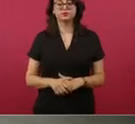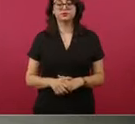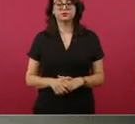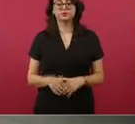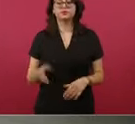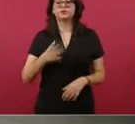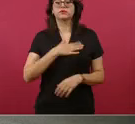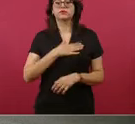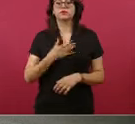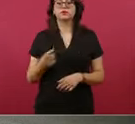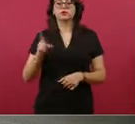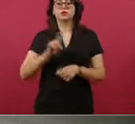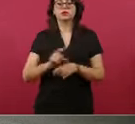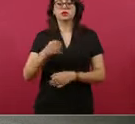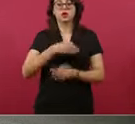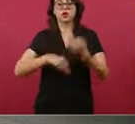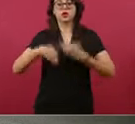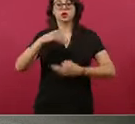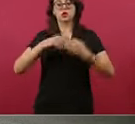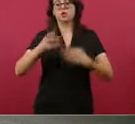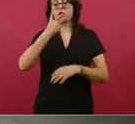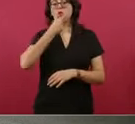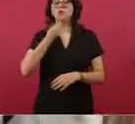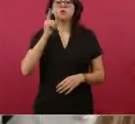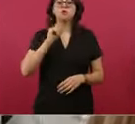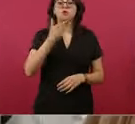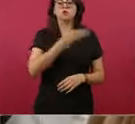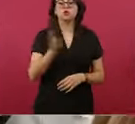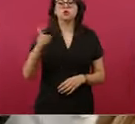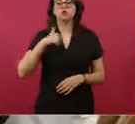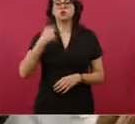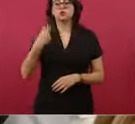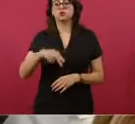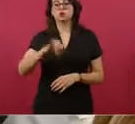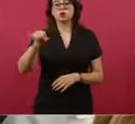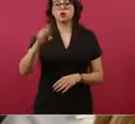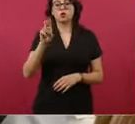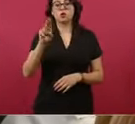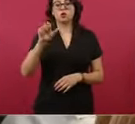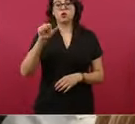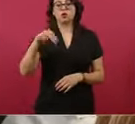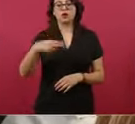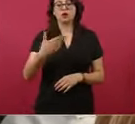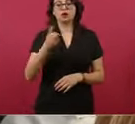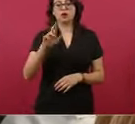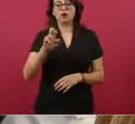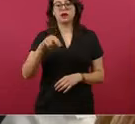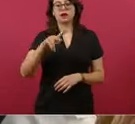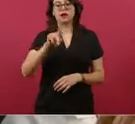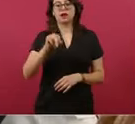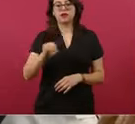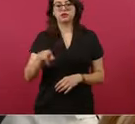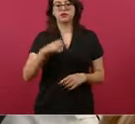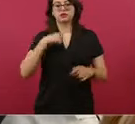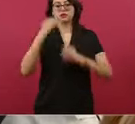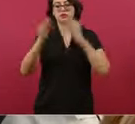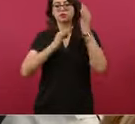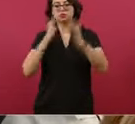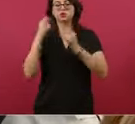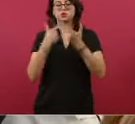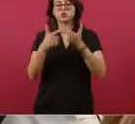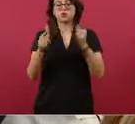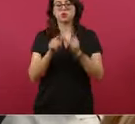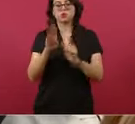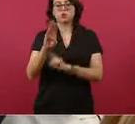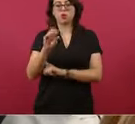Buenos días a todos y a todas. Juan Hernández, de Diario Basta, de Tabasco Hoy, Campeche Hoy, Quintana Roo, de Grupo Cantón. Bueno, antes que nada, señor